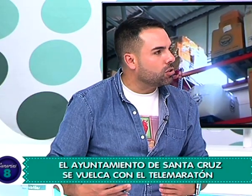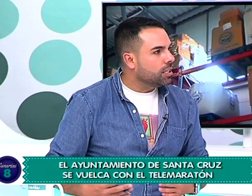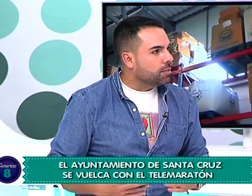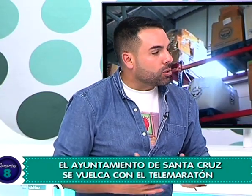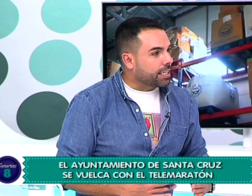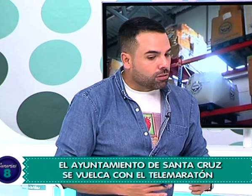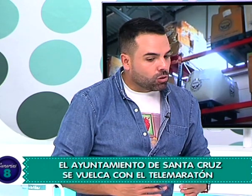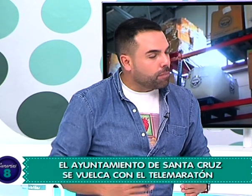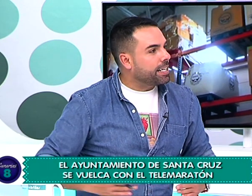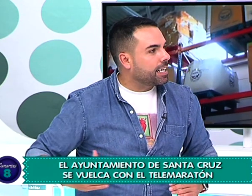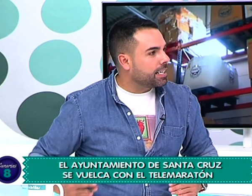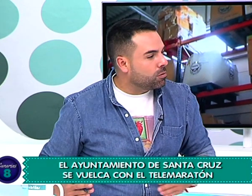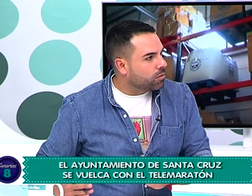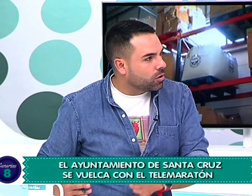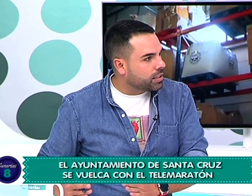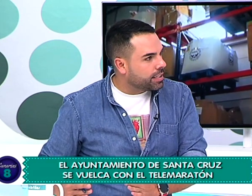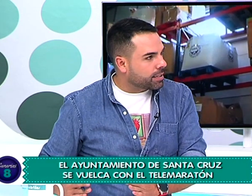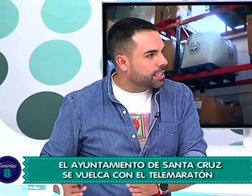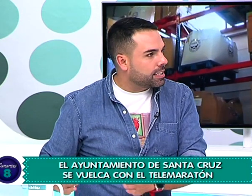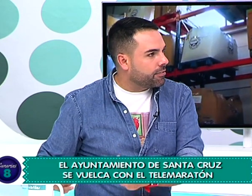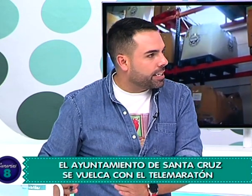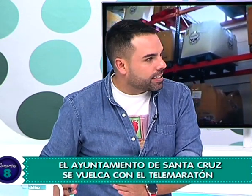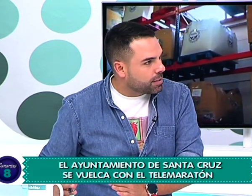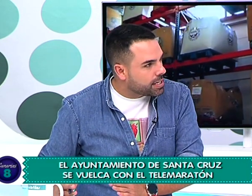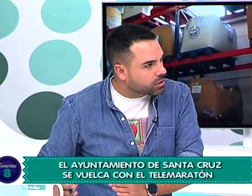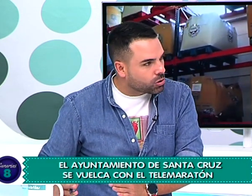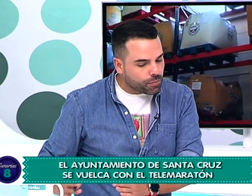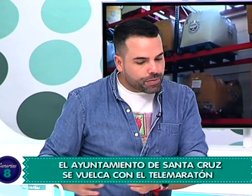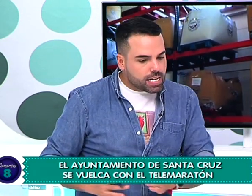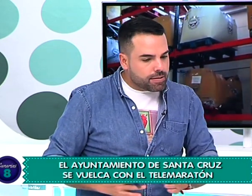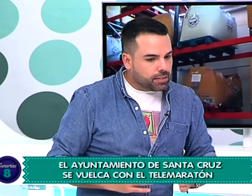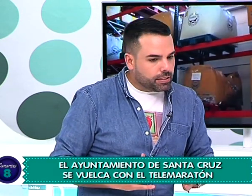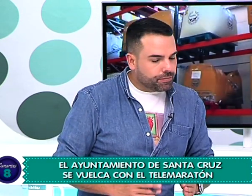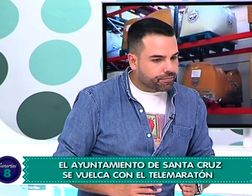marzo, porque no les va a llegar el nuevo remanente del FEGA hasta marzo,